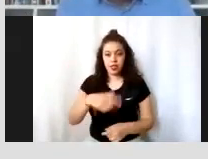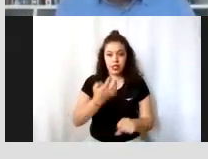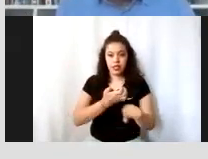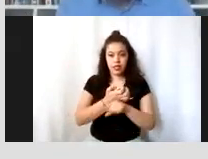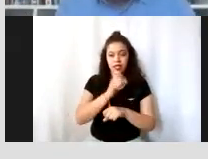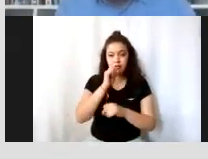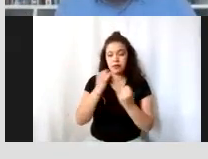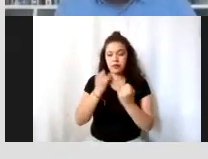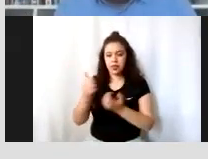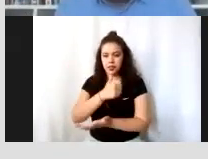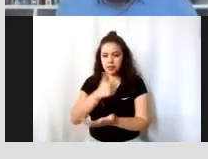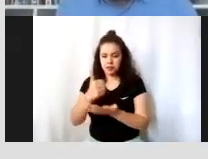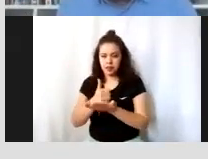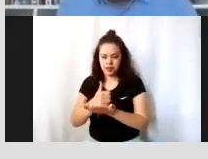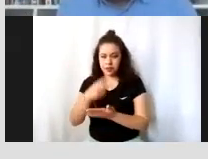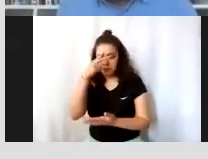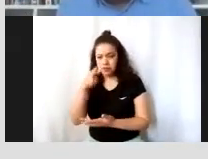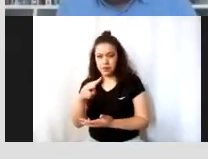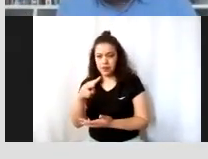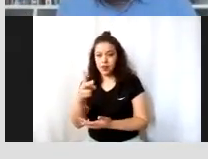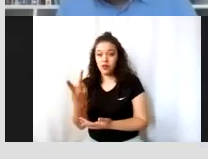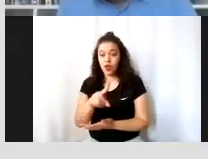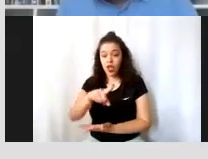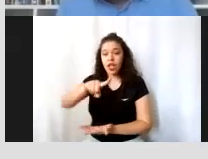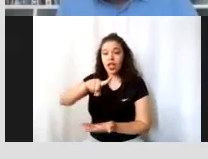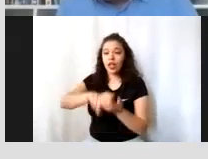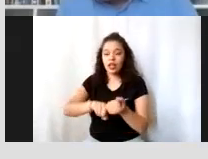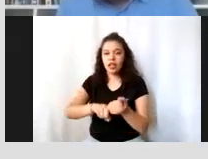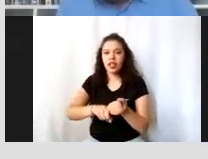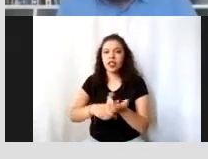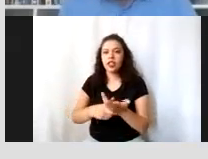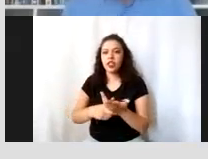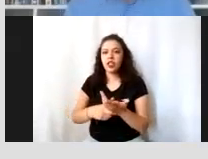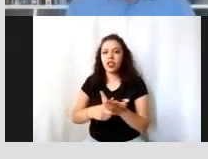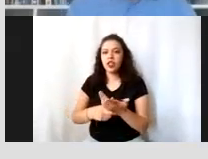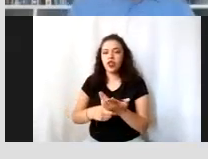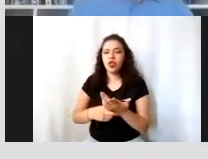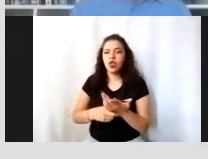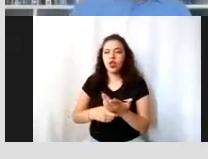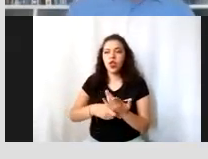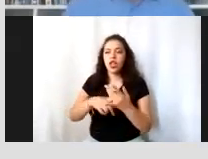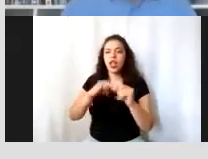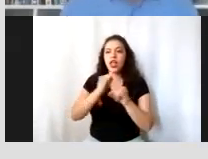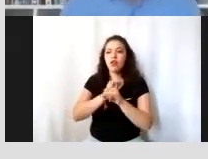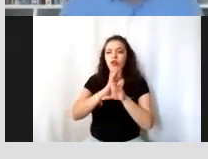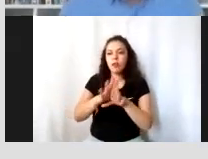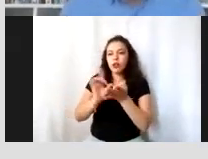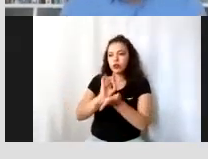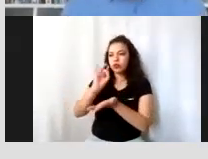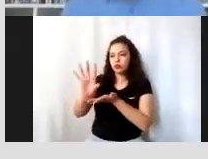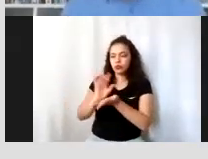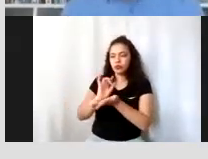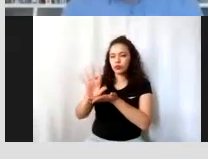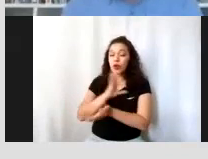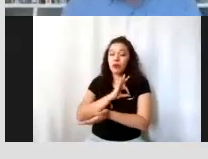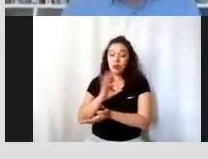de la Ciudad de México, también deberían de estar dentro de las transmisiones previstas. Porque,